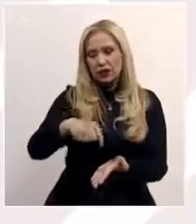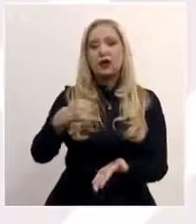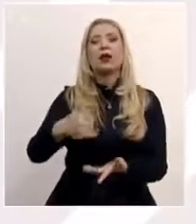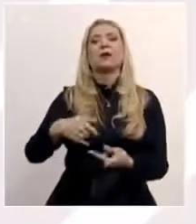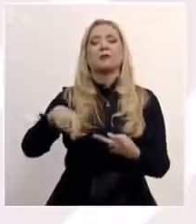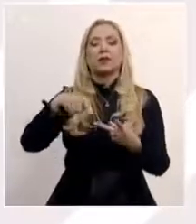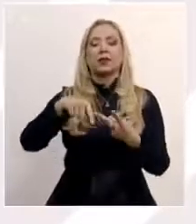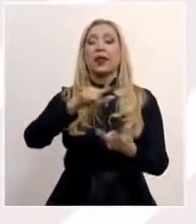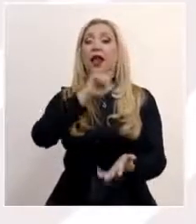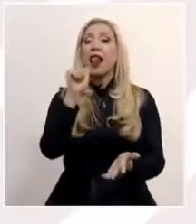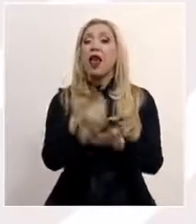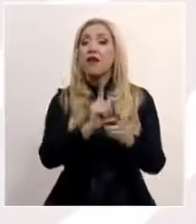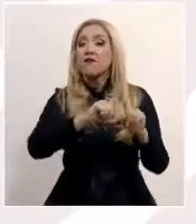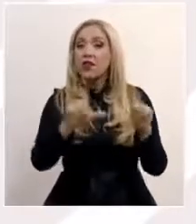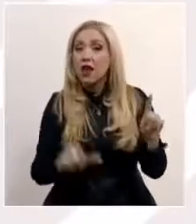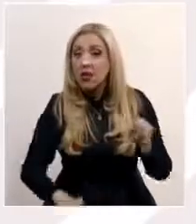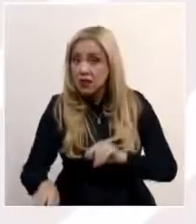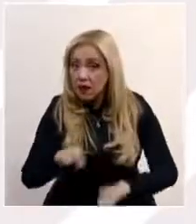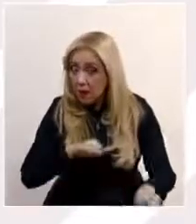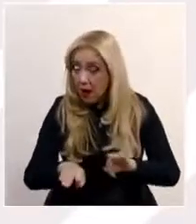también es una